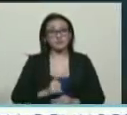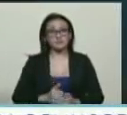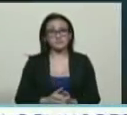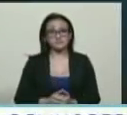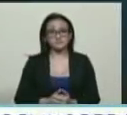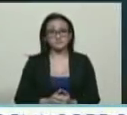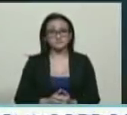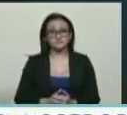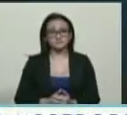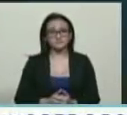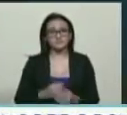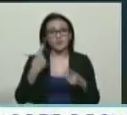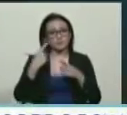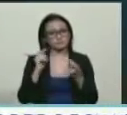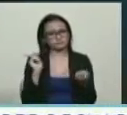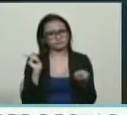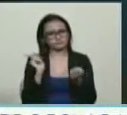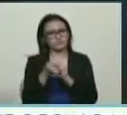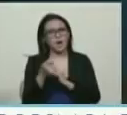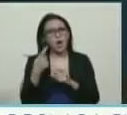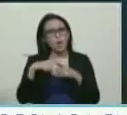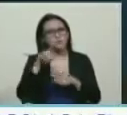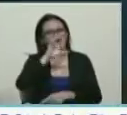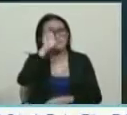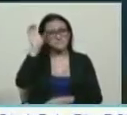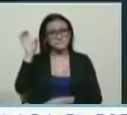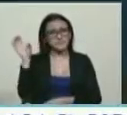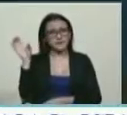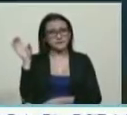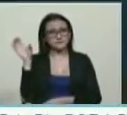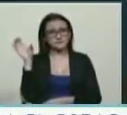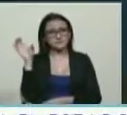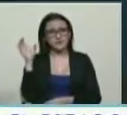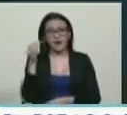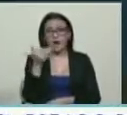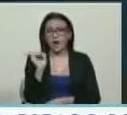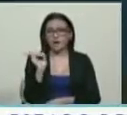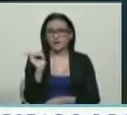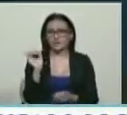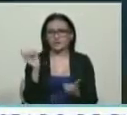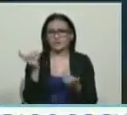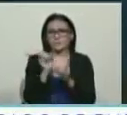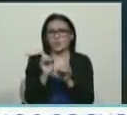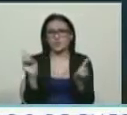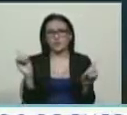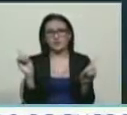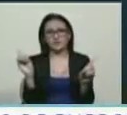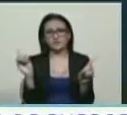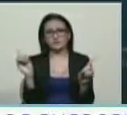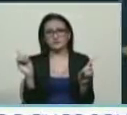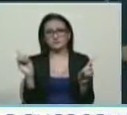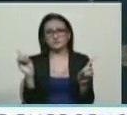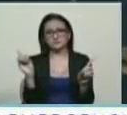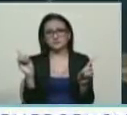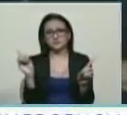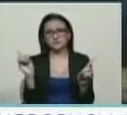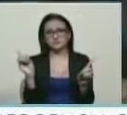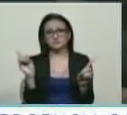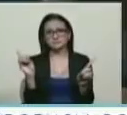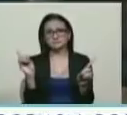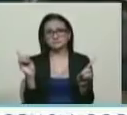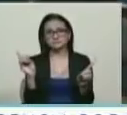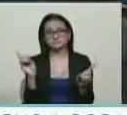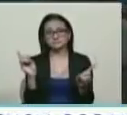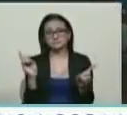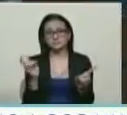En cambio, en otros países donde supuestamente existe la democracia, están sumergidos en una espantosa